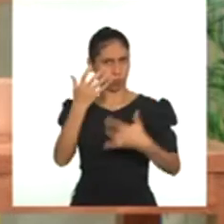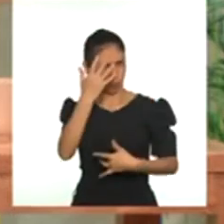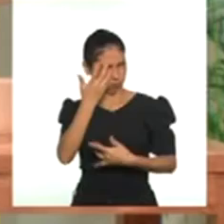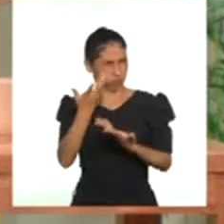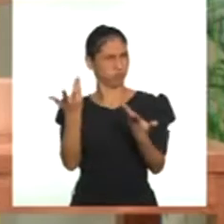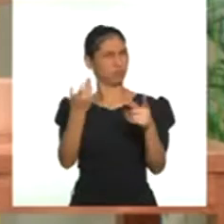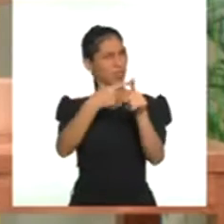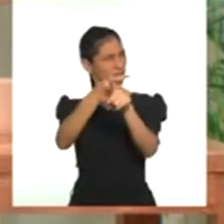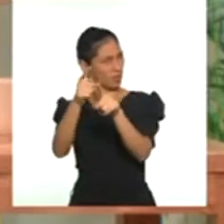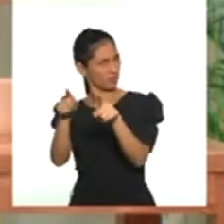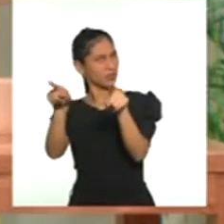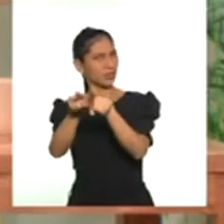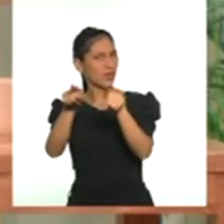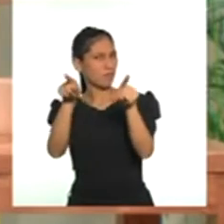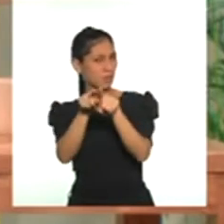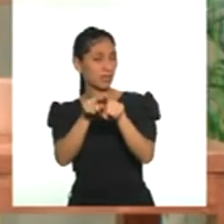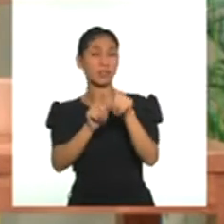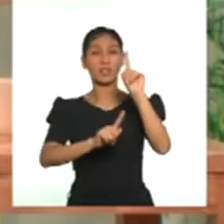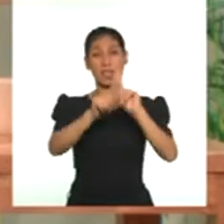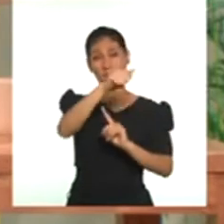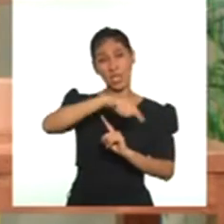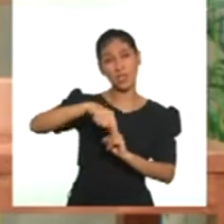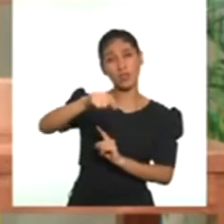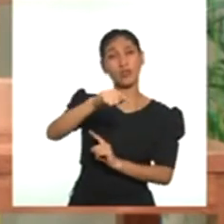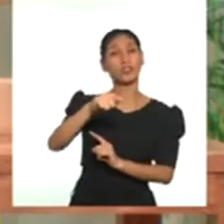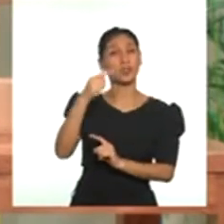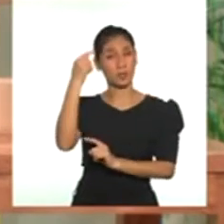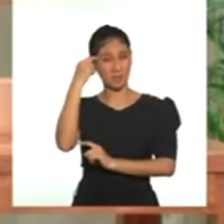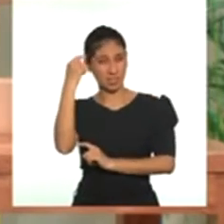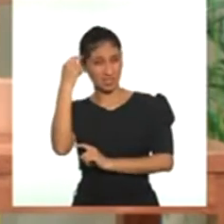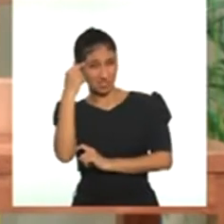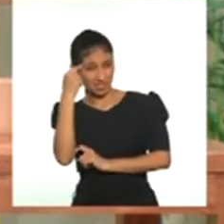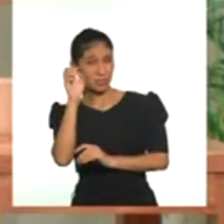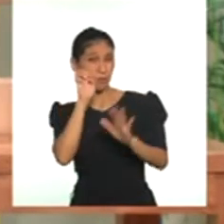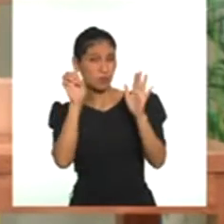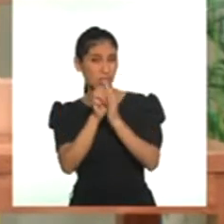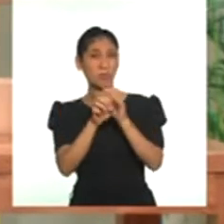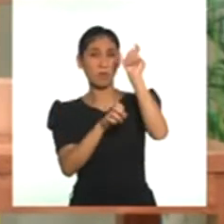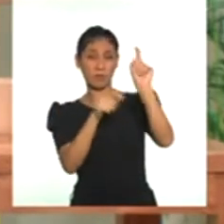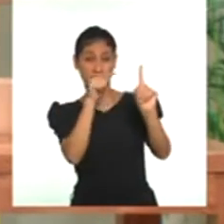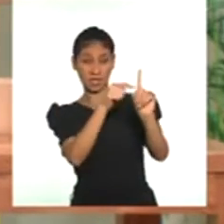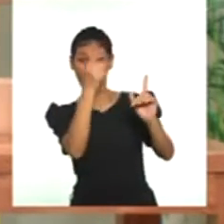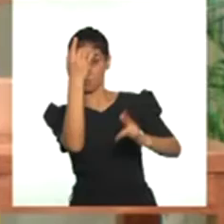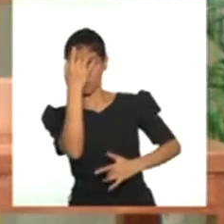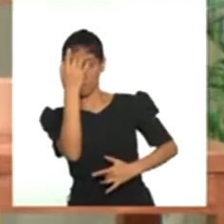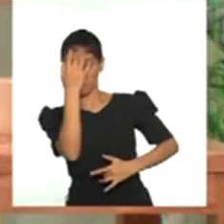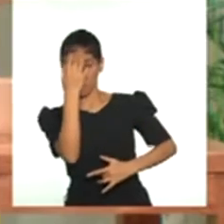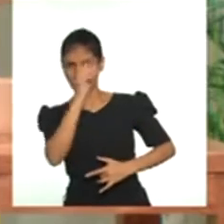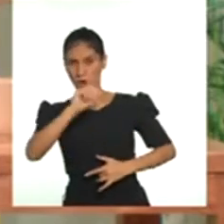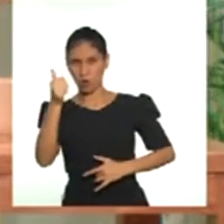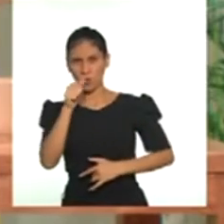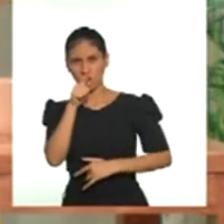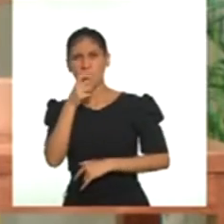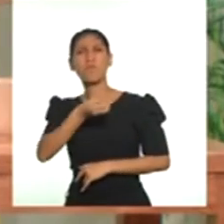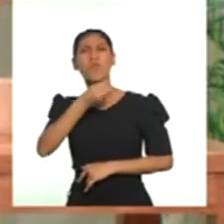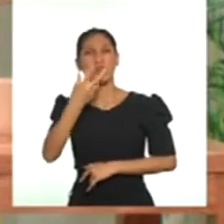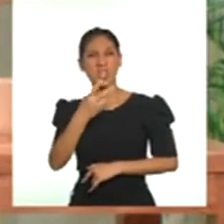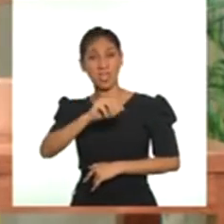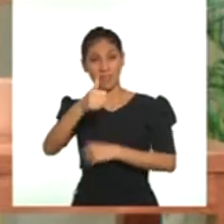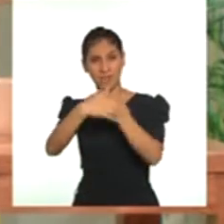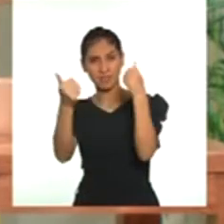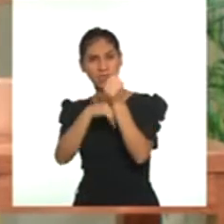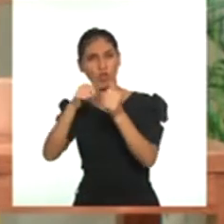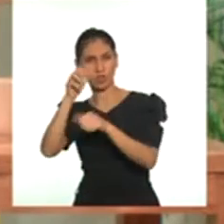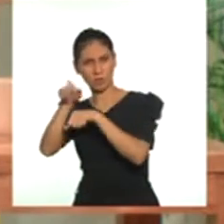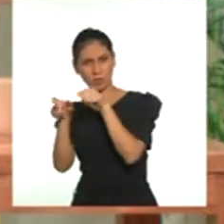en la concepción aymara se piensa que algunas enfermedades pueden ser provocadas por personas envidiosas, por el susto o porque no se cumplen